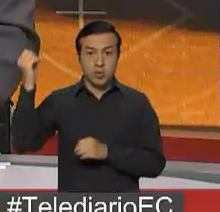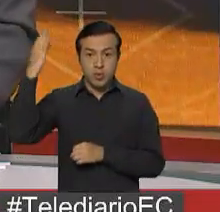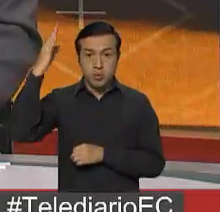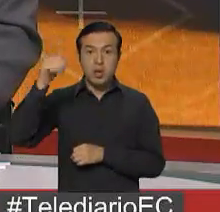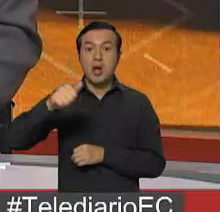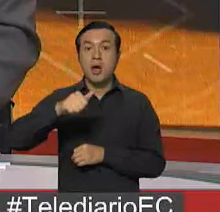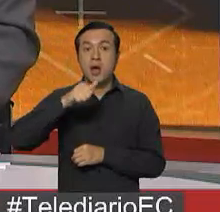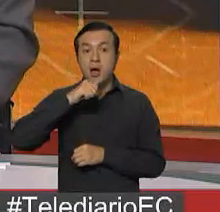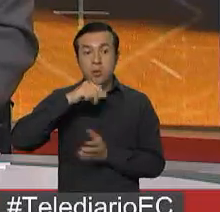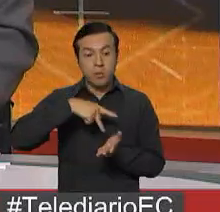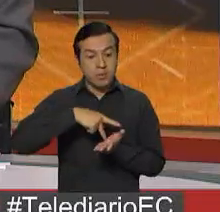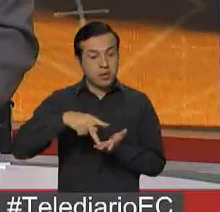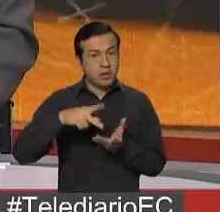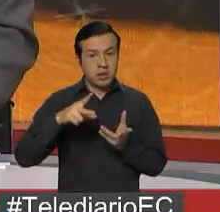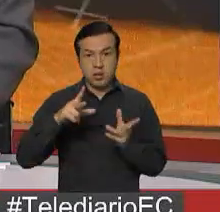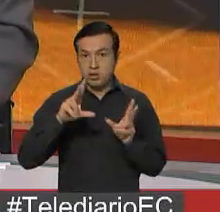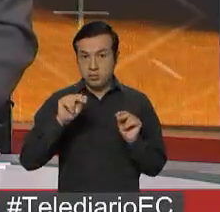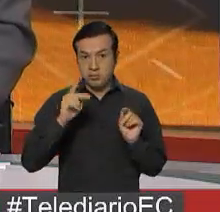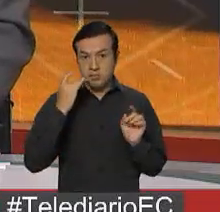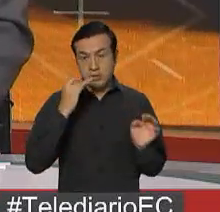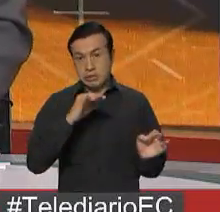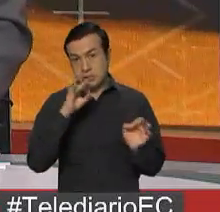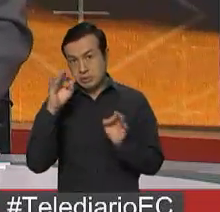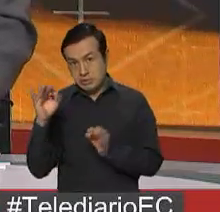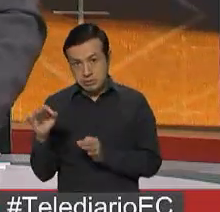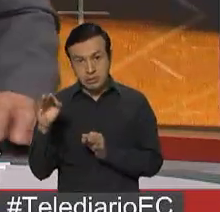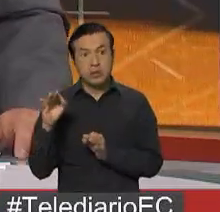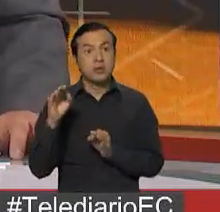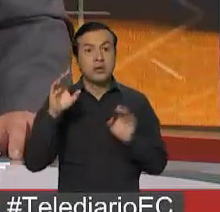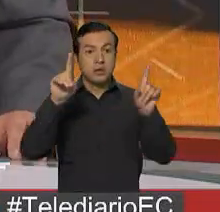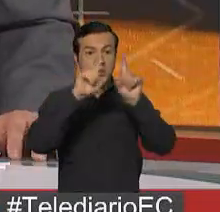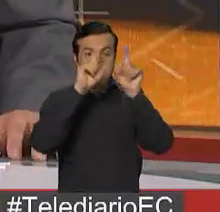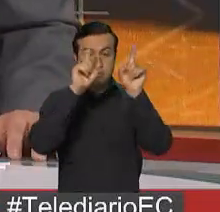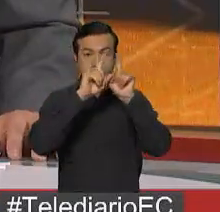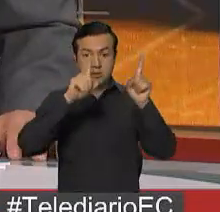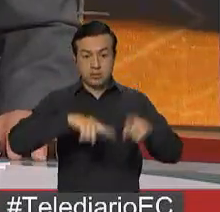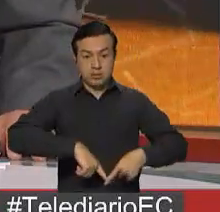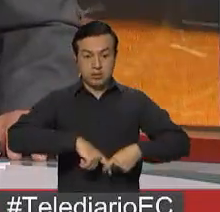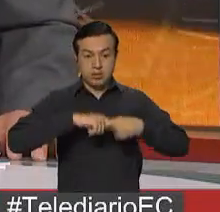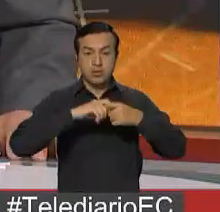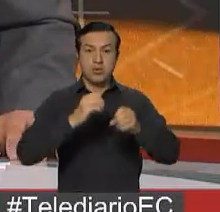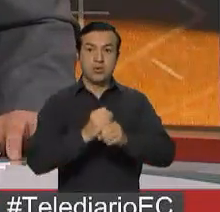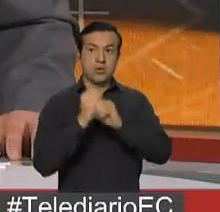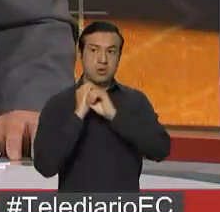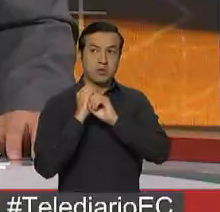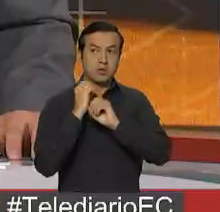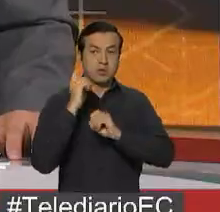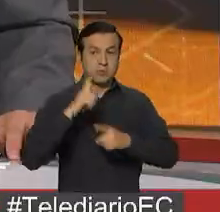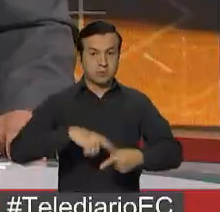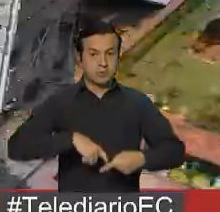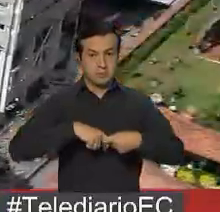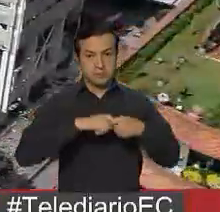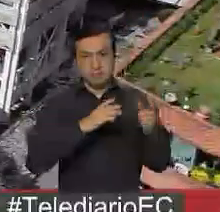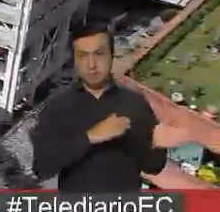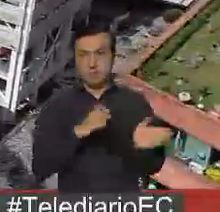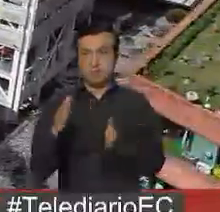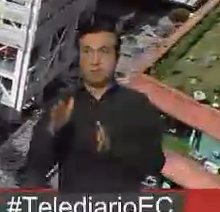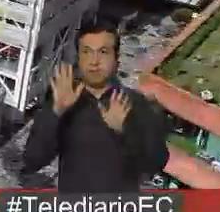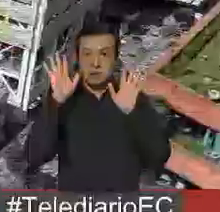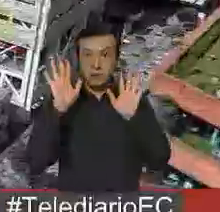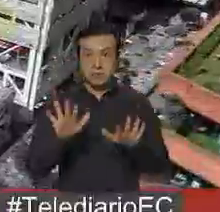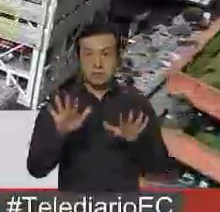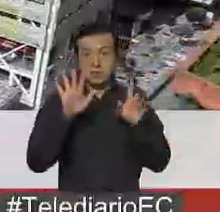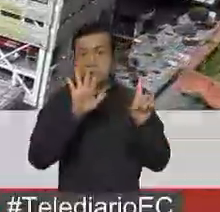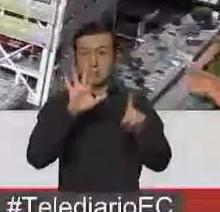básicos mientras que el sector empresarial plantea pausar el cobro de las obligaciones de los diez mil